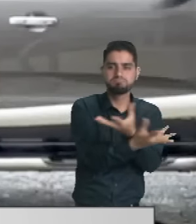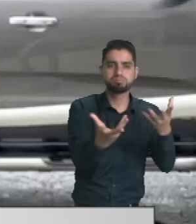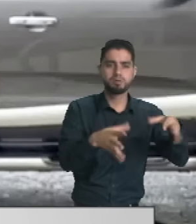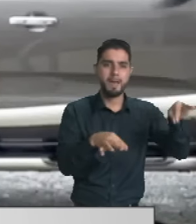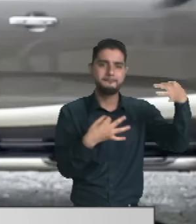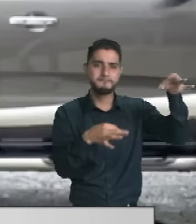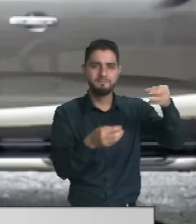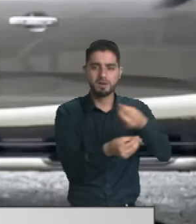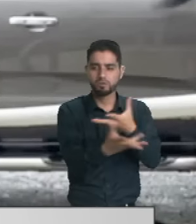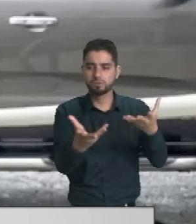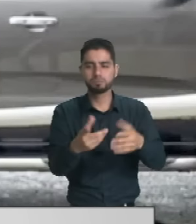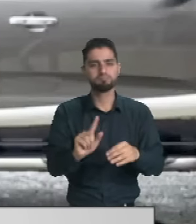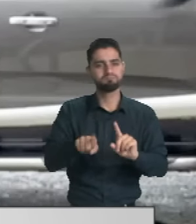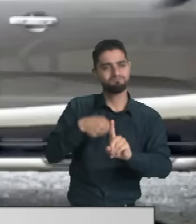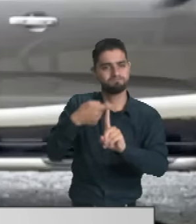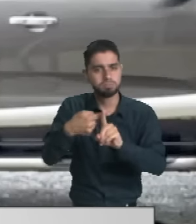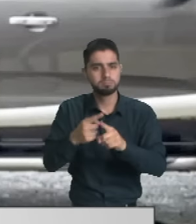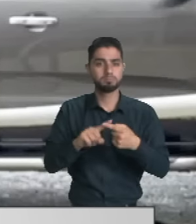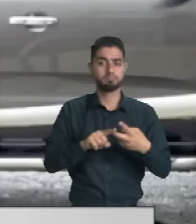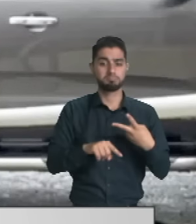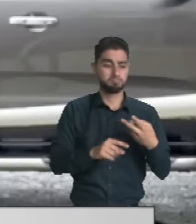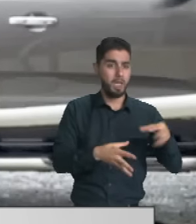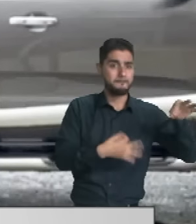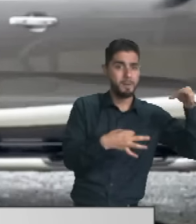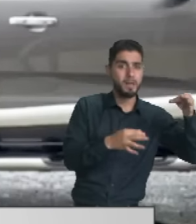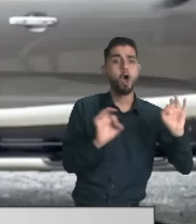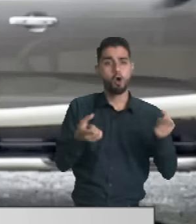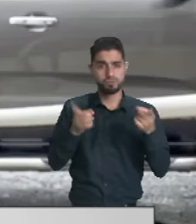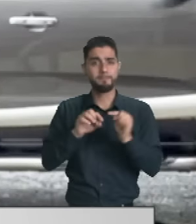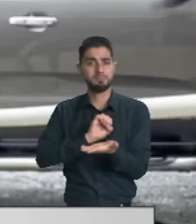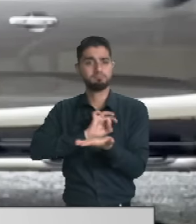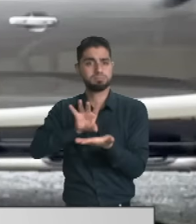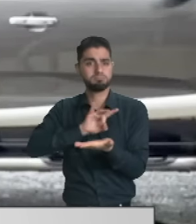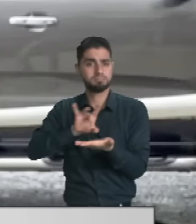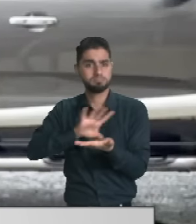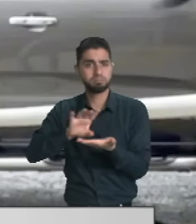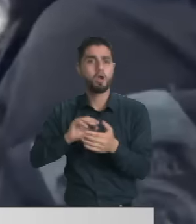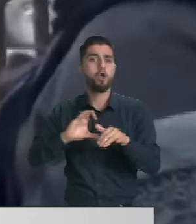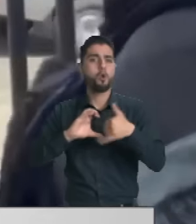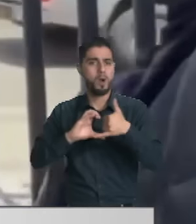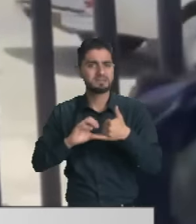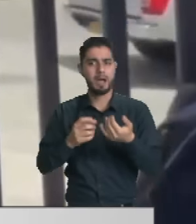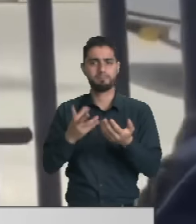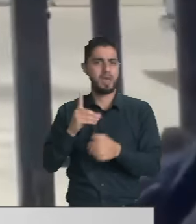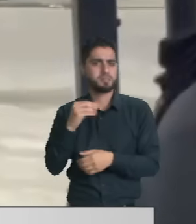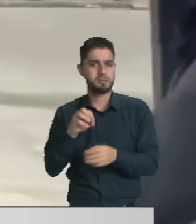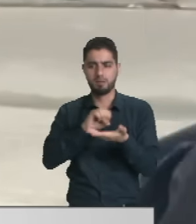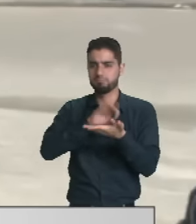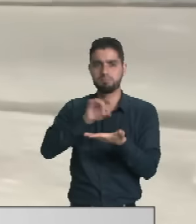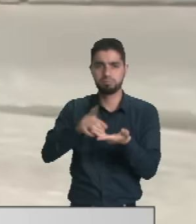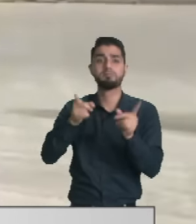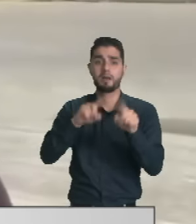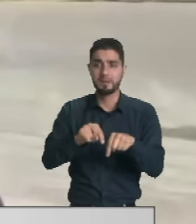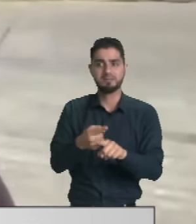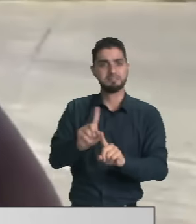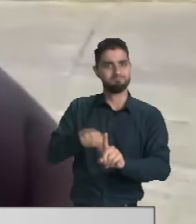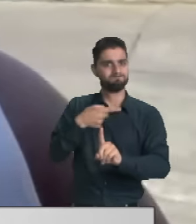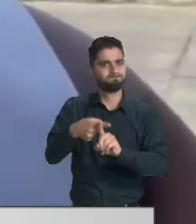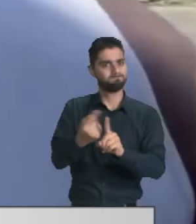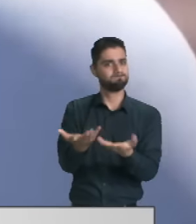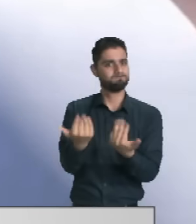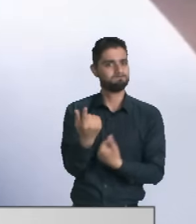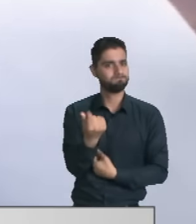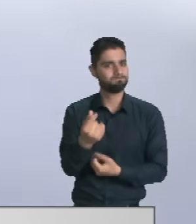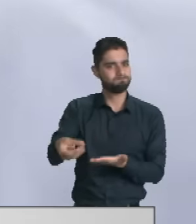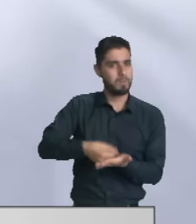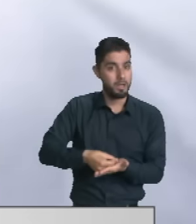digitales, así como llamadas y mensajes a través de la red social de WhatsApp. Las autoridades indican que estos sujetos recaudaban alrededor